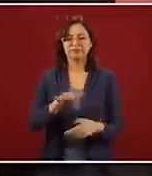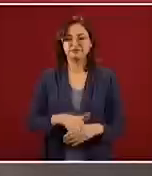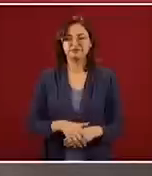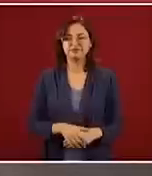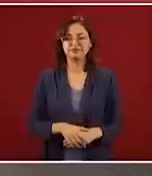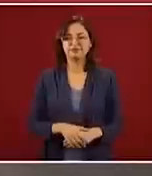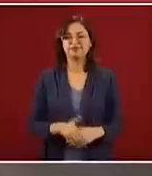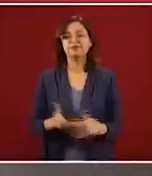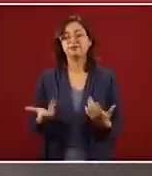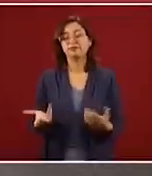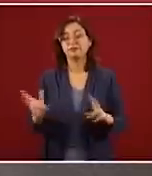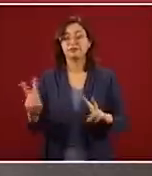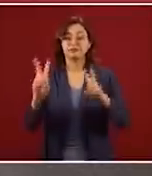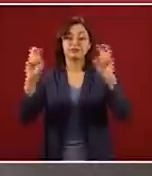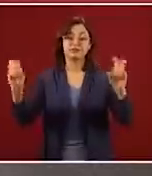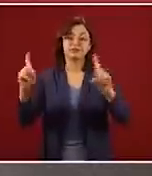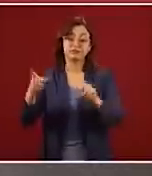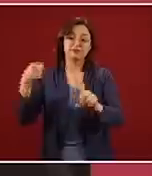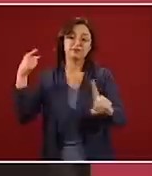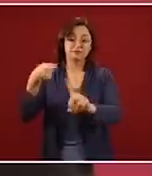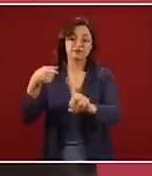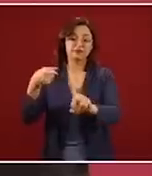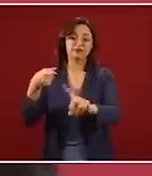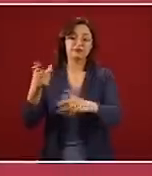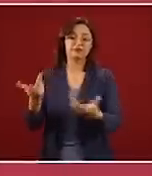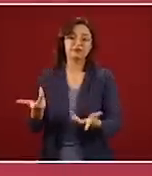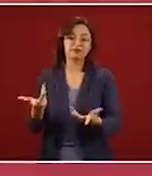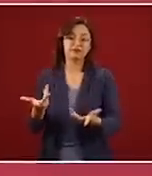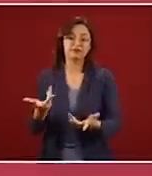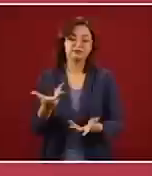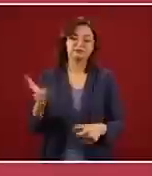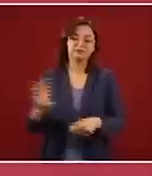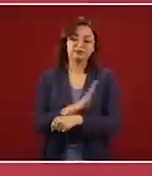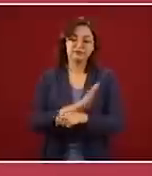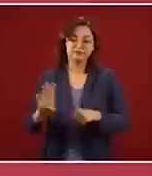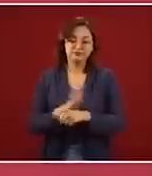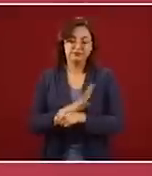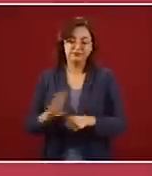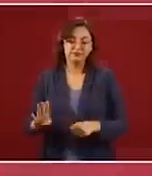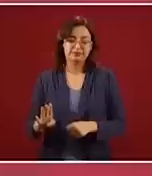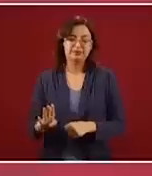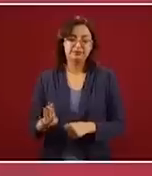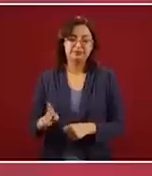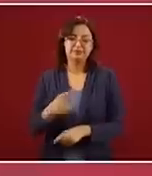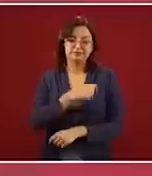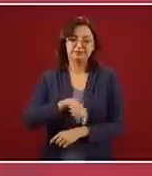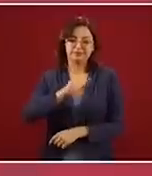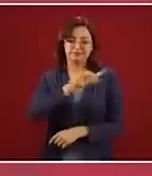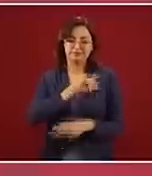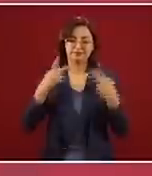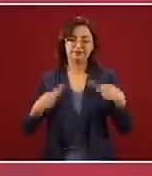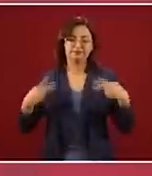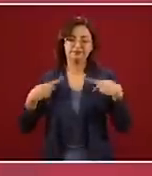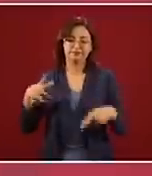por tratarse de una acción en beneficio de la salud del